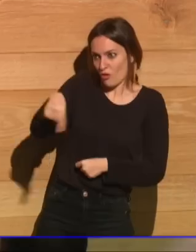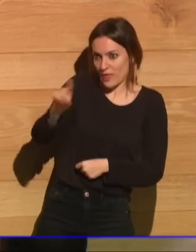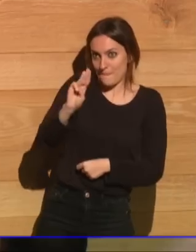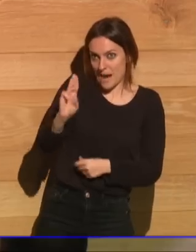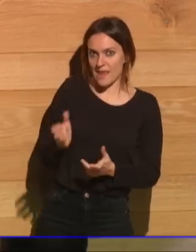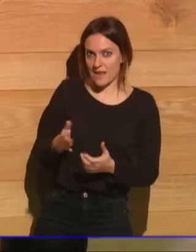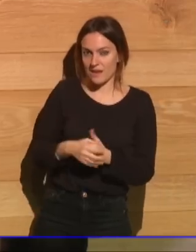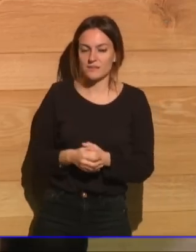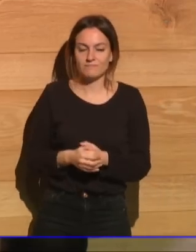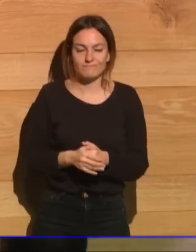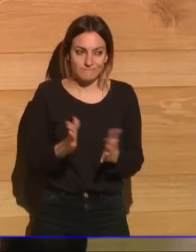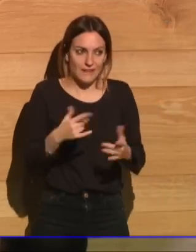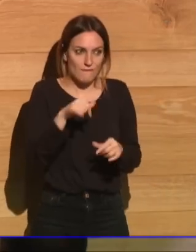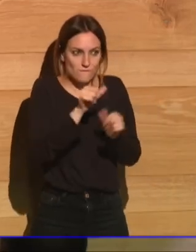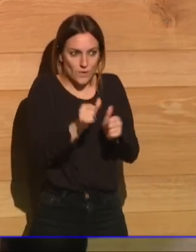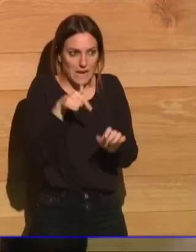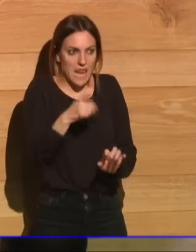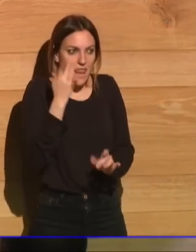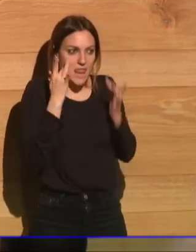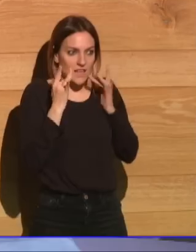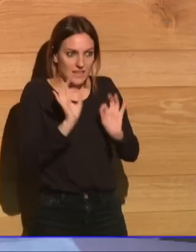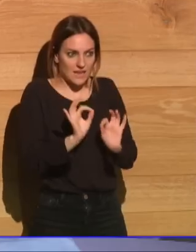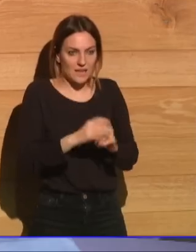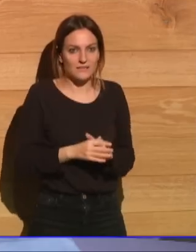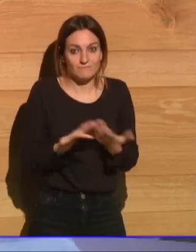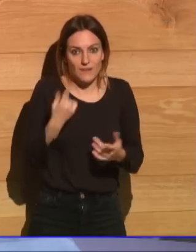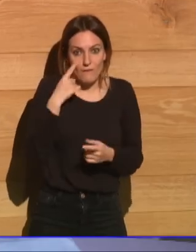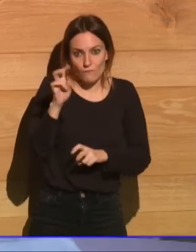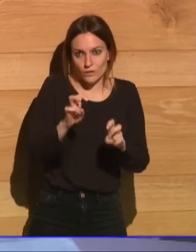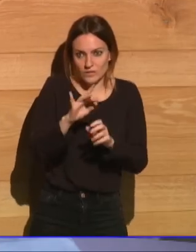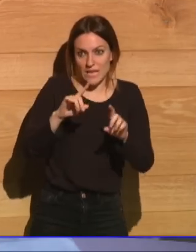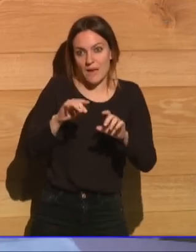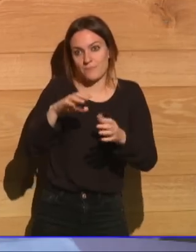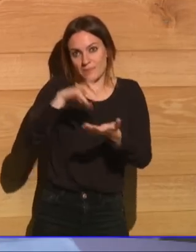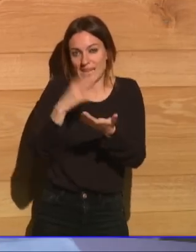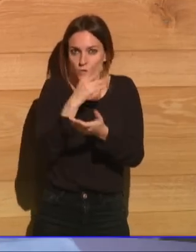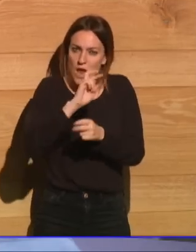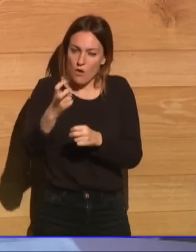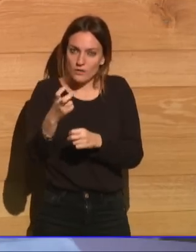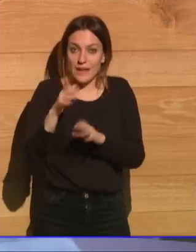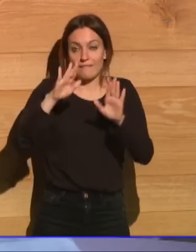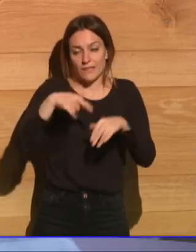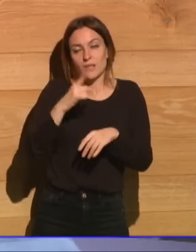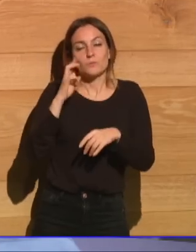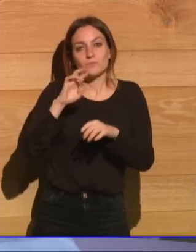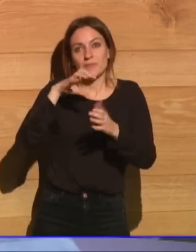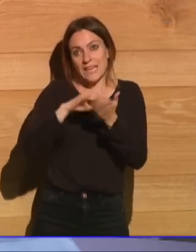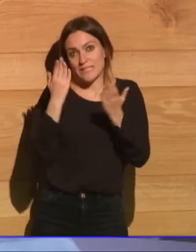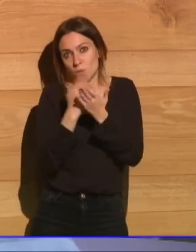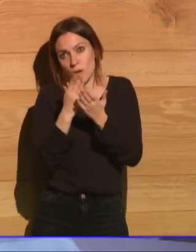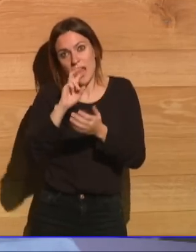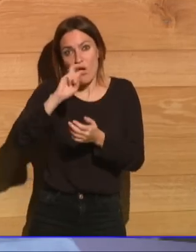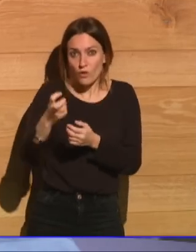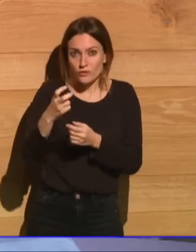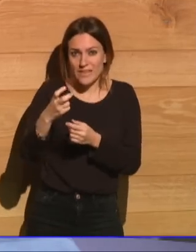forma bastante literal. Claro, que te vemos venir. Así que dijeron, ¿te buscas otra escuela? Y se buscó otra escuela, abandonada, que tuvieron